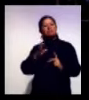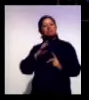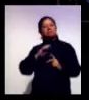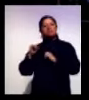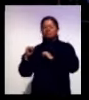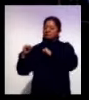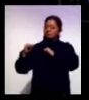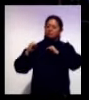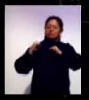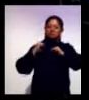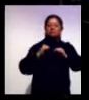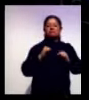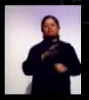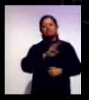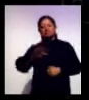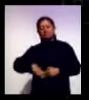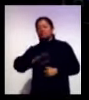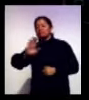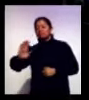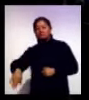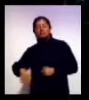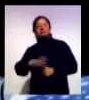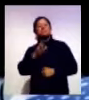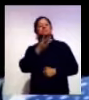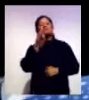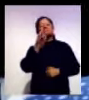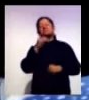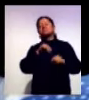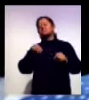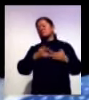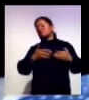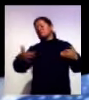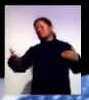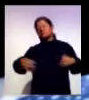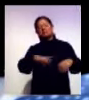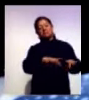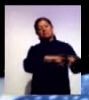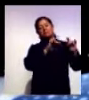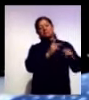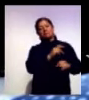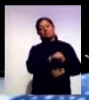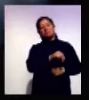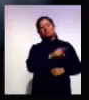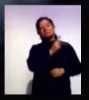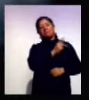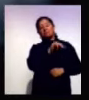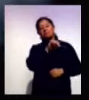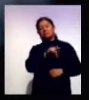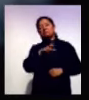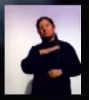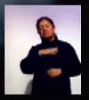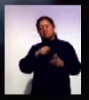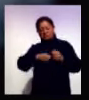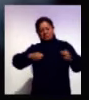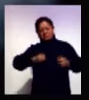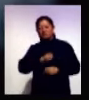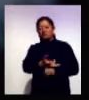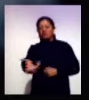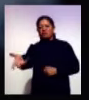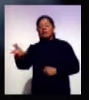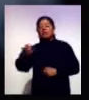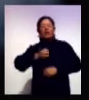menos 3 féretros de sus muertos a unos 300 metros del Palacio Nacional, donde fueron reprimidos y gasificados por la policía y